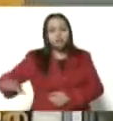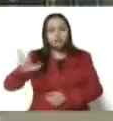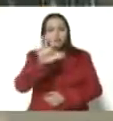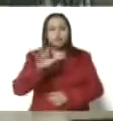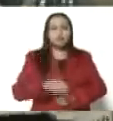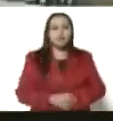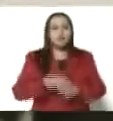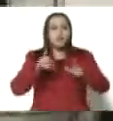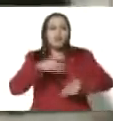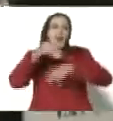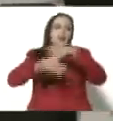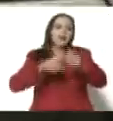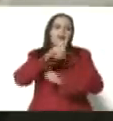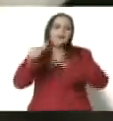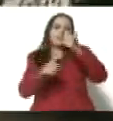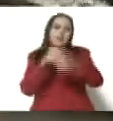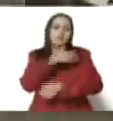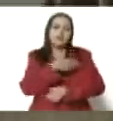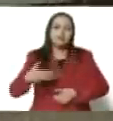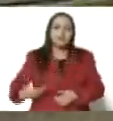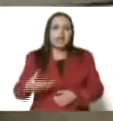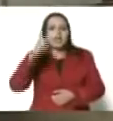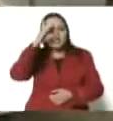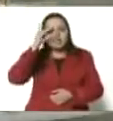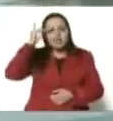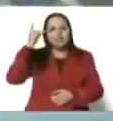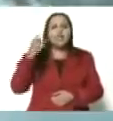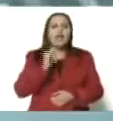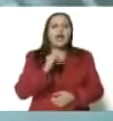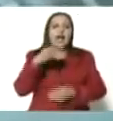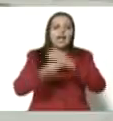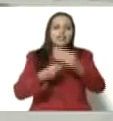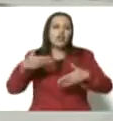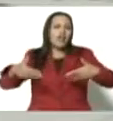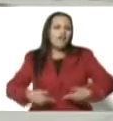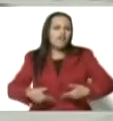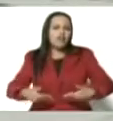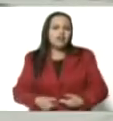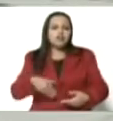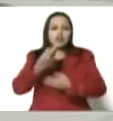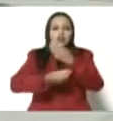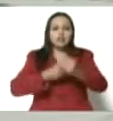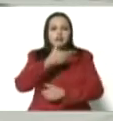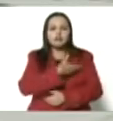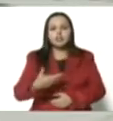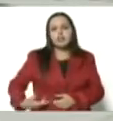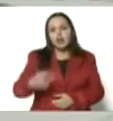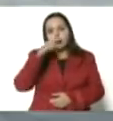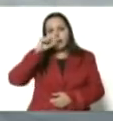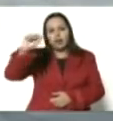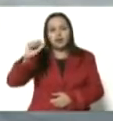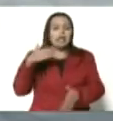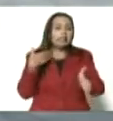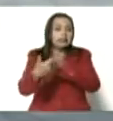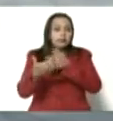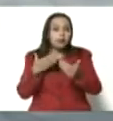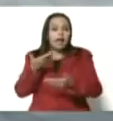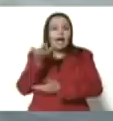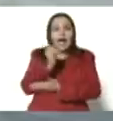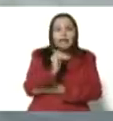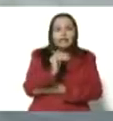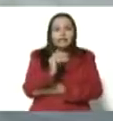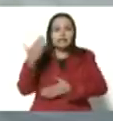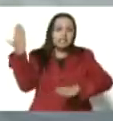Destacaba también la vicepresidenta ejecutiva, Delcy Rodríguez, que se trata de un esfuerzo que ha hecho el presidente Nicolás Maduro Moros pese a lo que ha sido